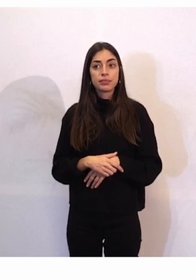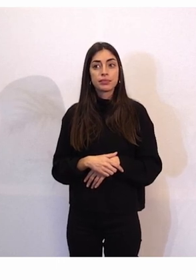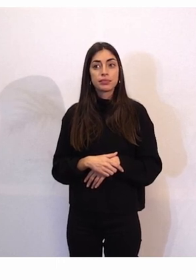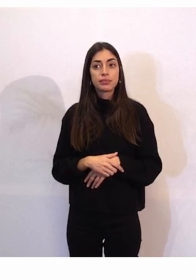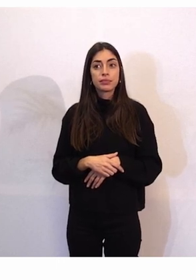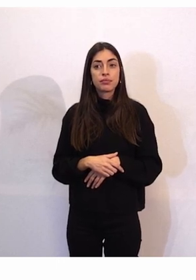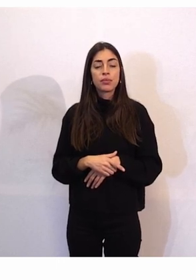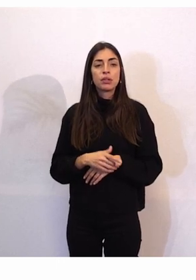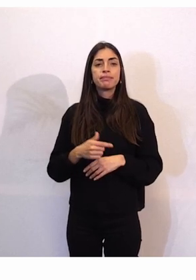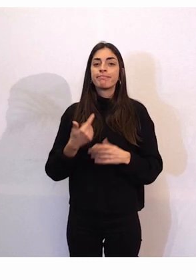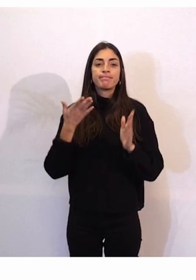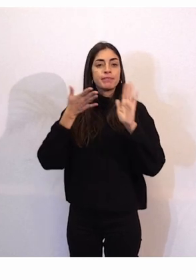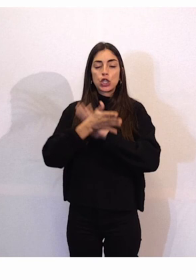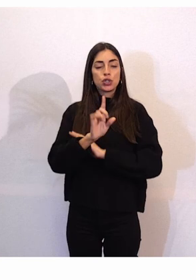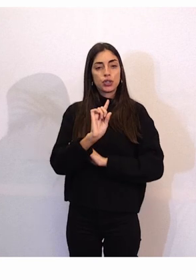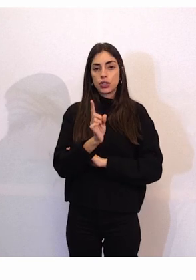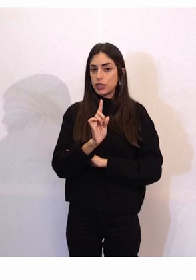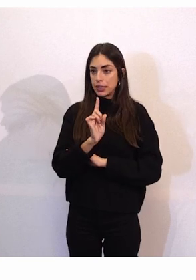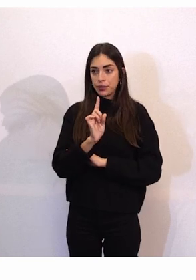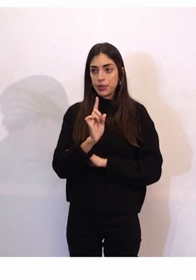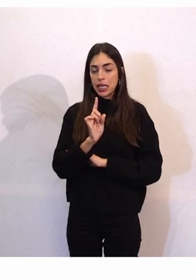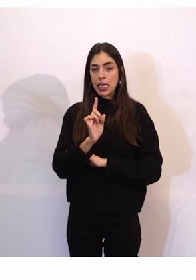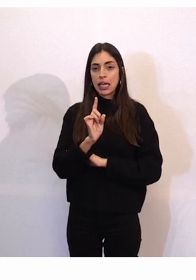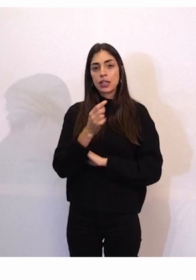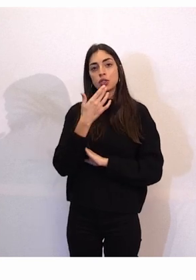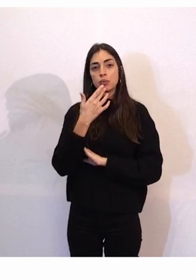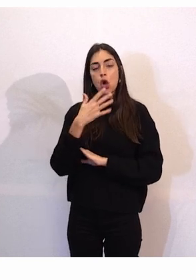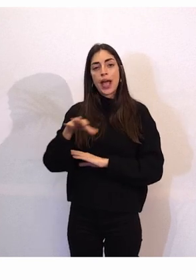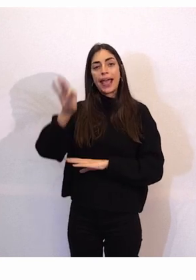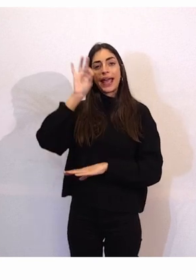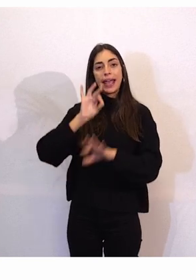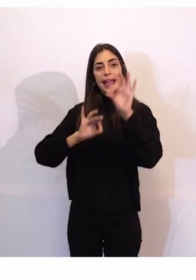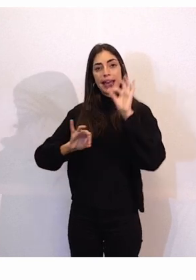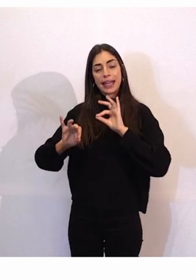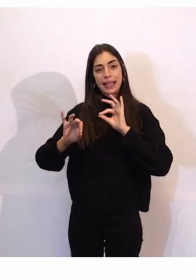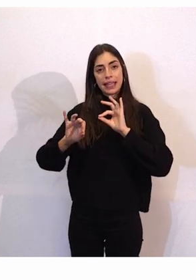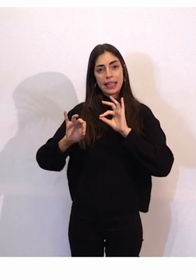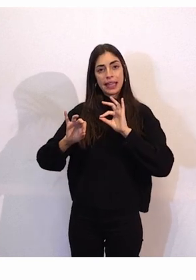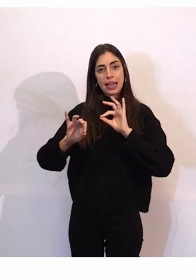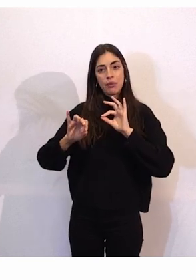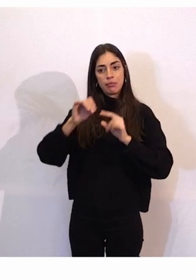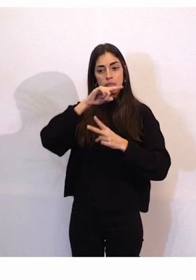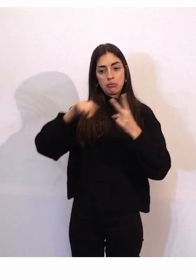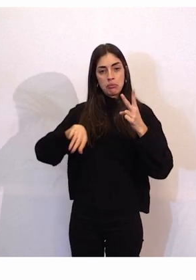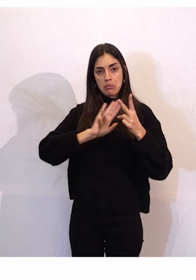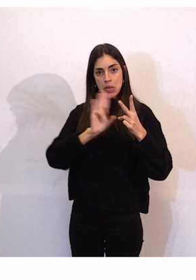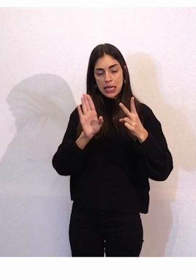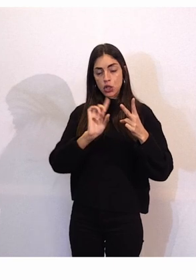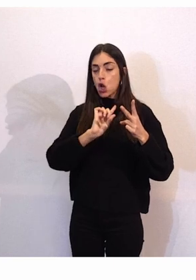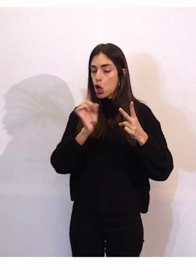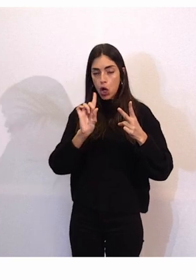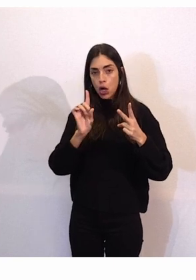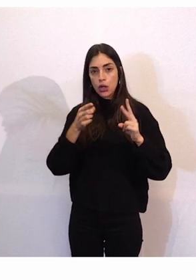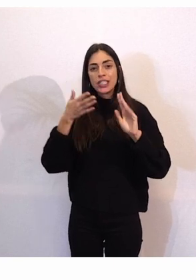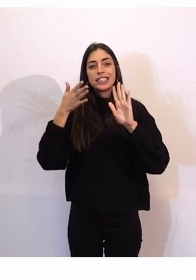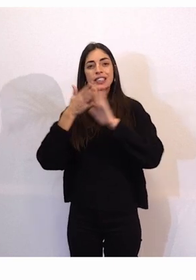No me refiero a elegir entre dos opciones, sino